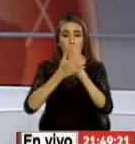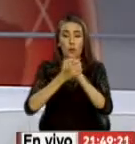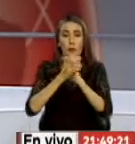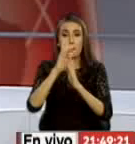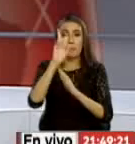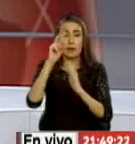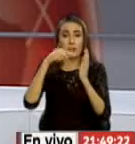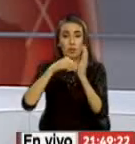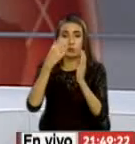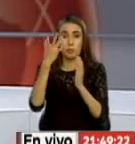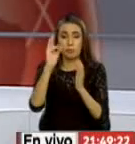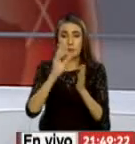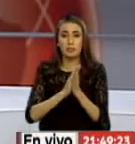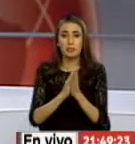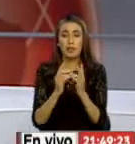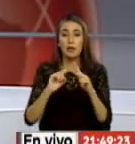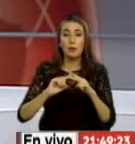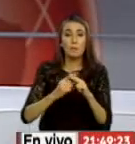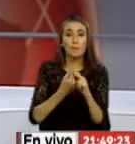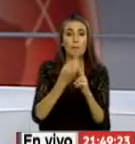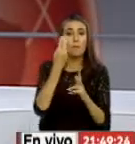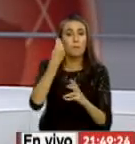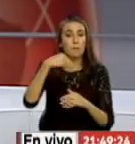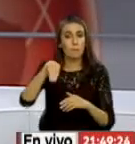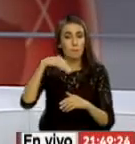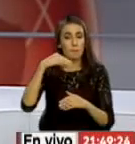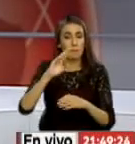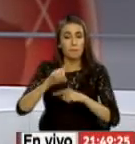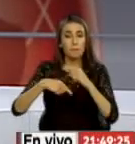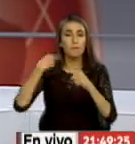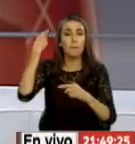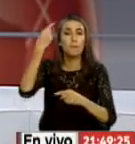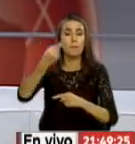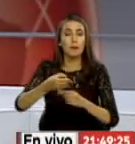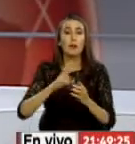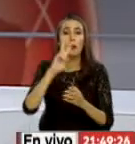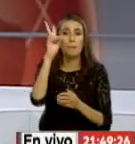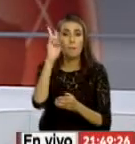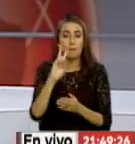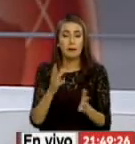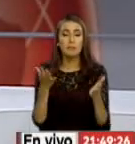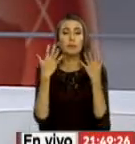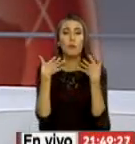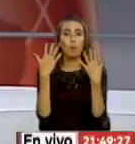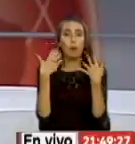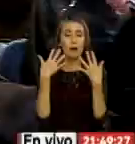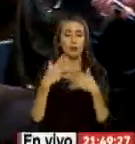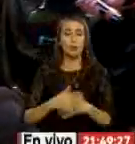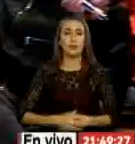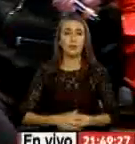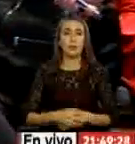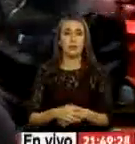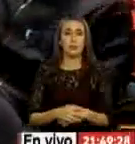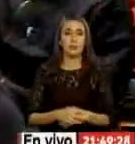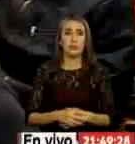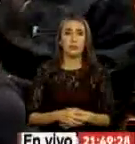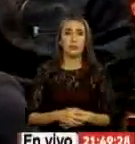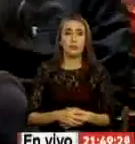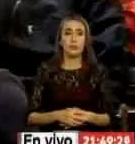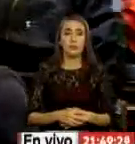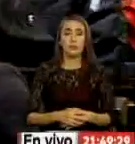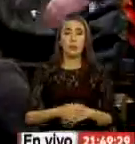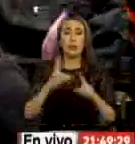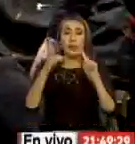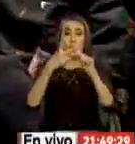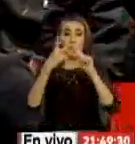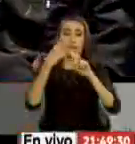2017. El proceso inició este miércoles en Quito y va a culminar el próximo viernes en Guayaquil. Es la segunda